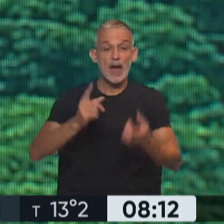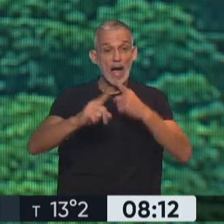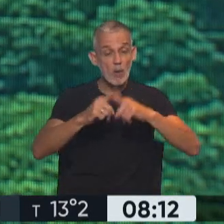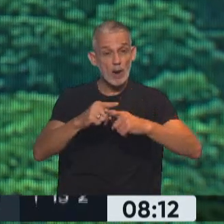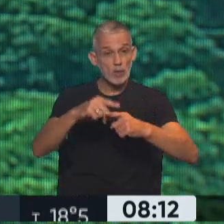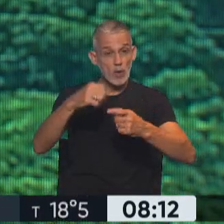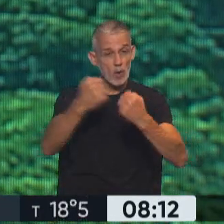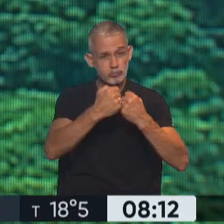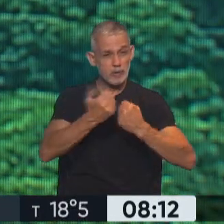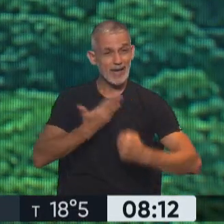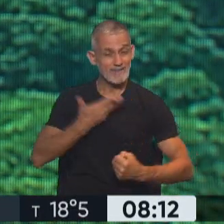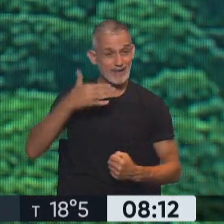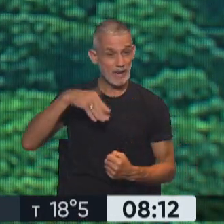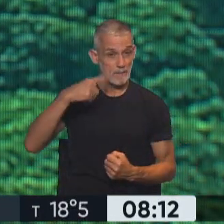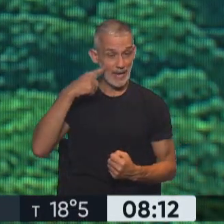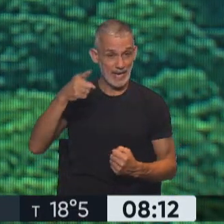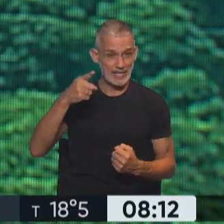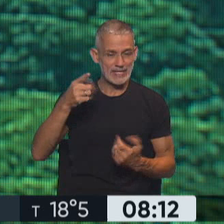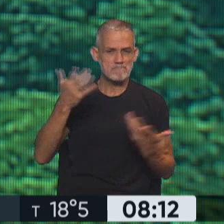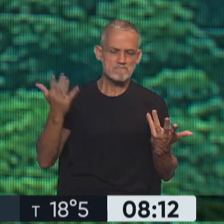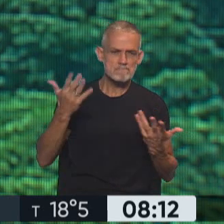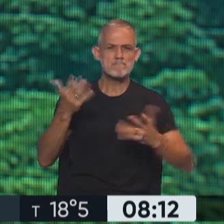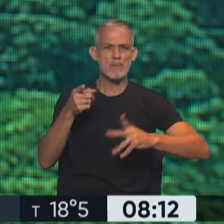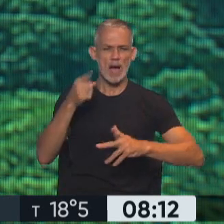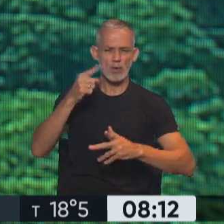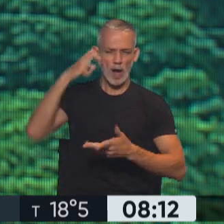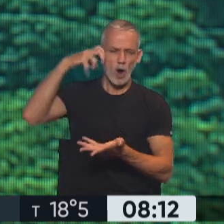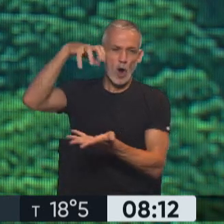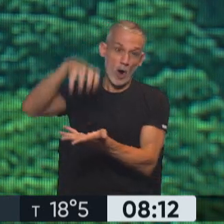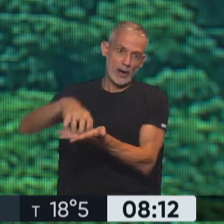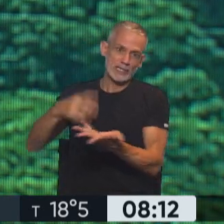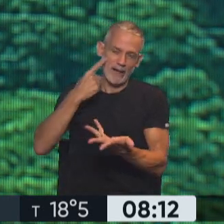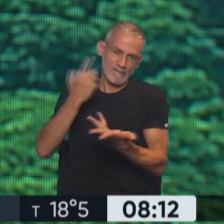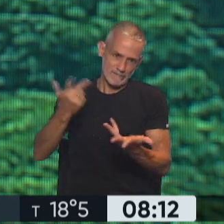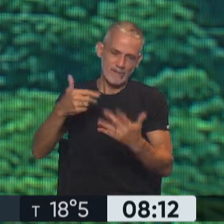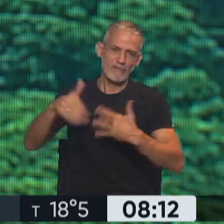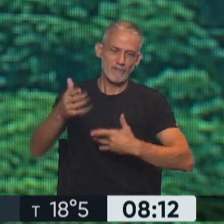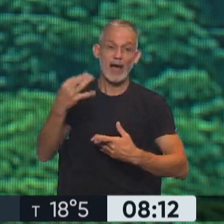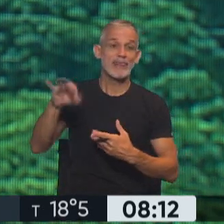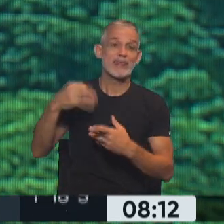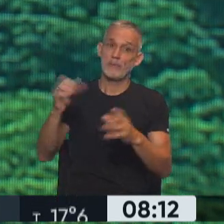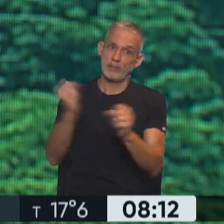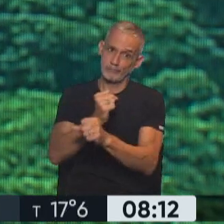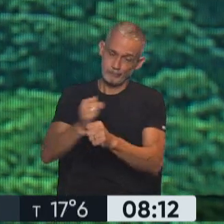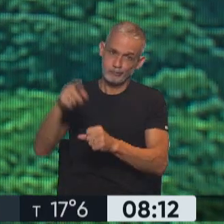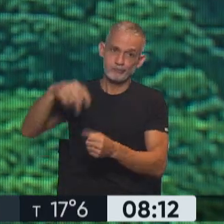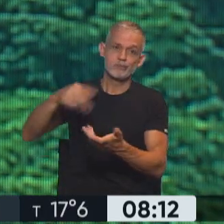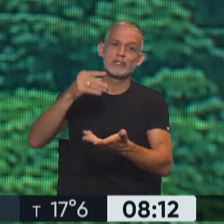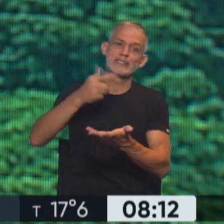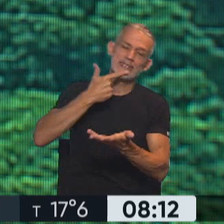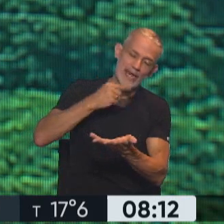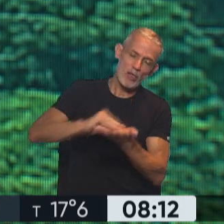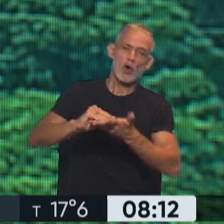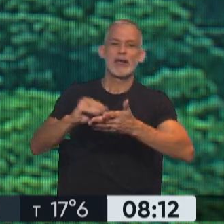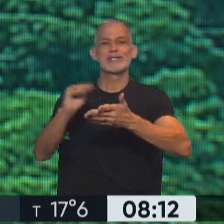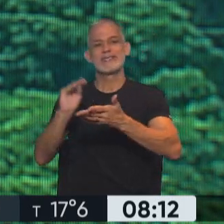acuerdo con el Fondo Monetario Internacional, las miradas depositadas en el Congreso, por un lado, porque sabemos tiene que tener el visto bueno de la Cámara de Senadores, de la